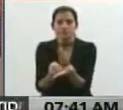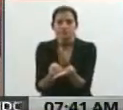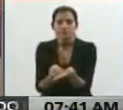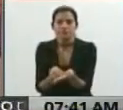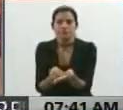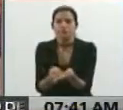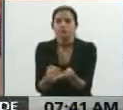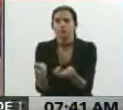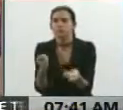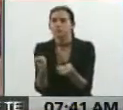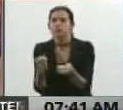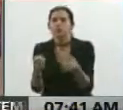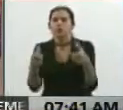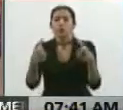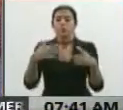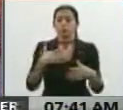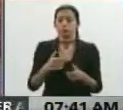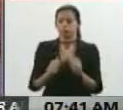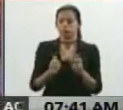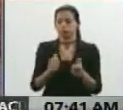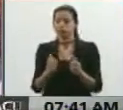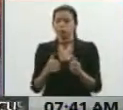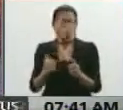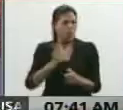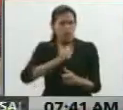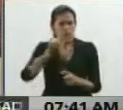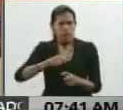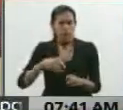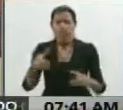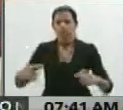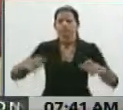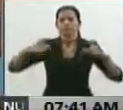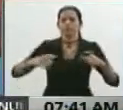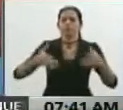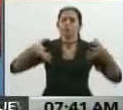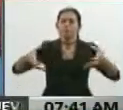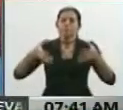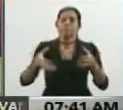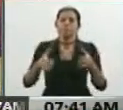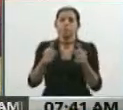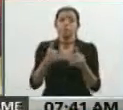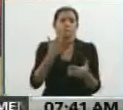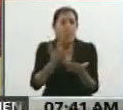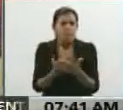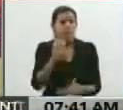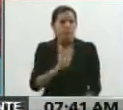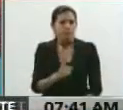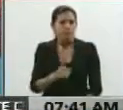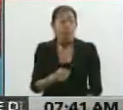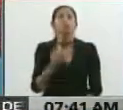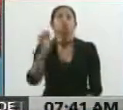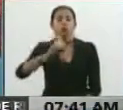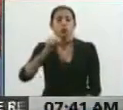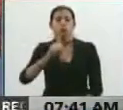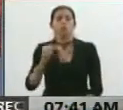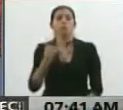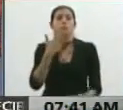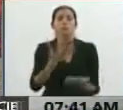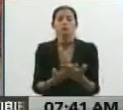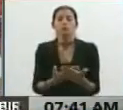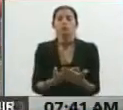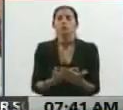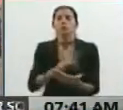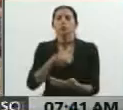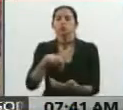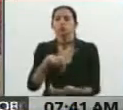esa nave es decir cualquier persona puede agarrarlo y operarlo o tiene que también cumplir una permisología tiene que cumplir una permisología nosotros tenemos incluso